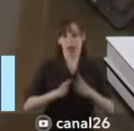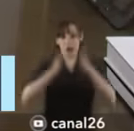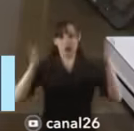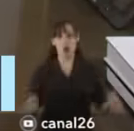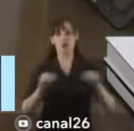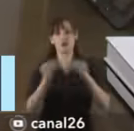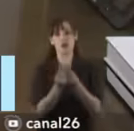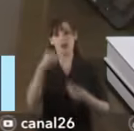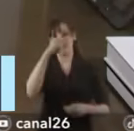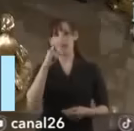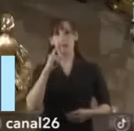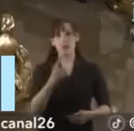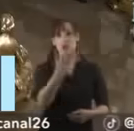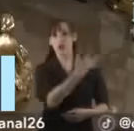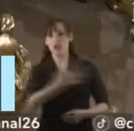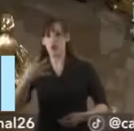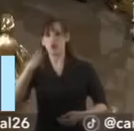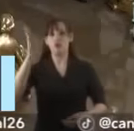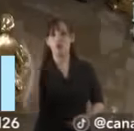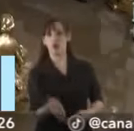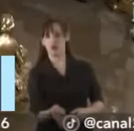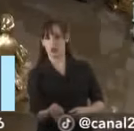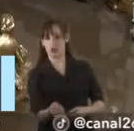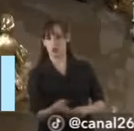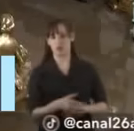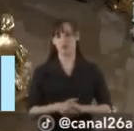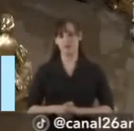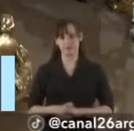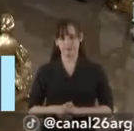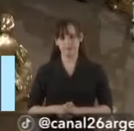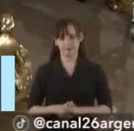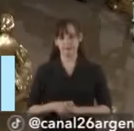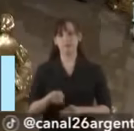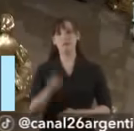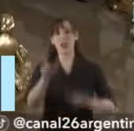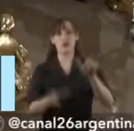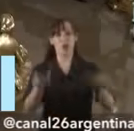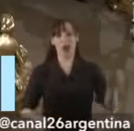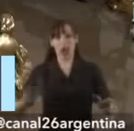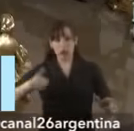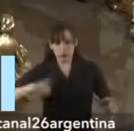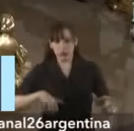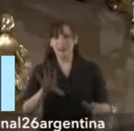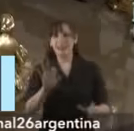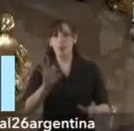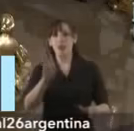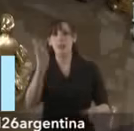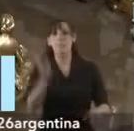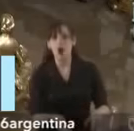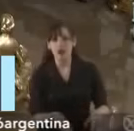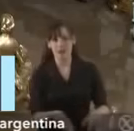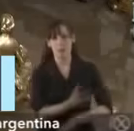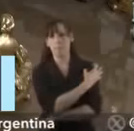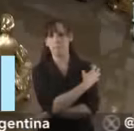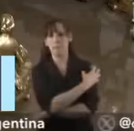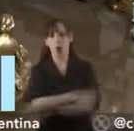por anual una herencia que condena a la mitad de los argentinos a la pobreza en particular golpeando a siete